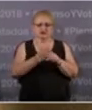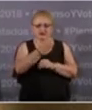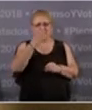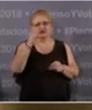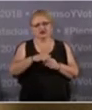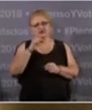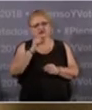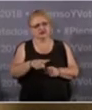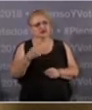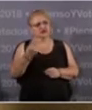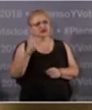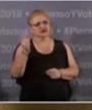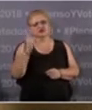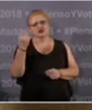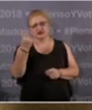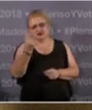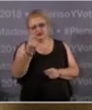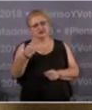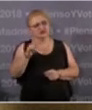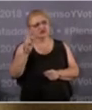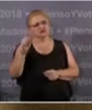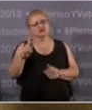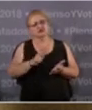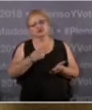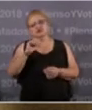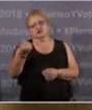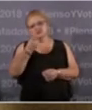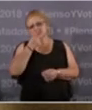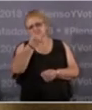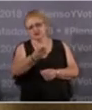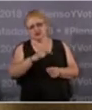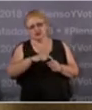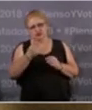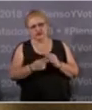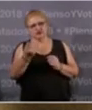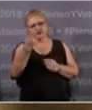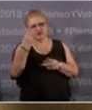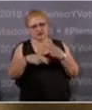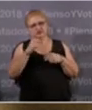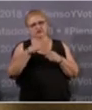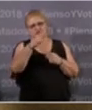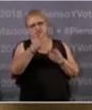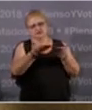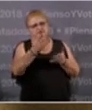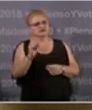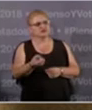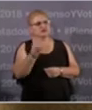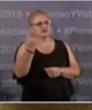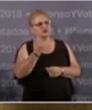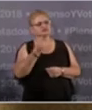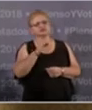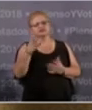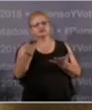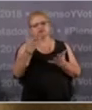delincuencia, que es lo que necesitamos. Pero me voy a otra propuesta específica que viene en su plataforma, y es que se